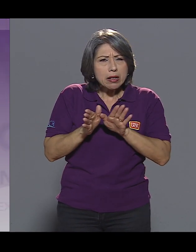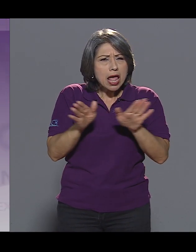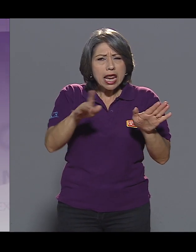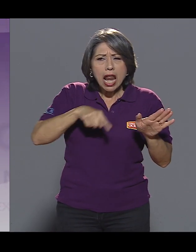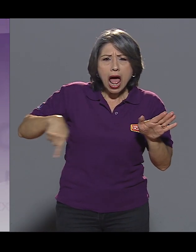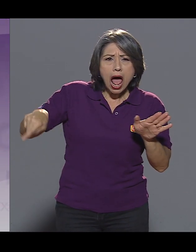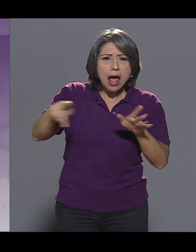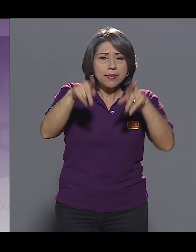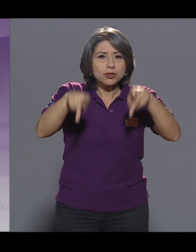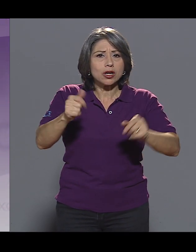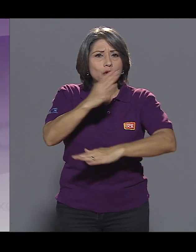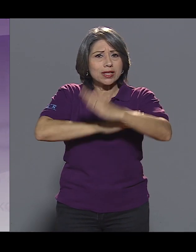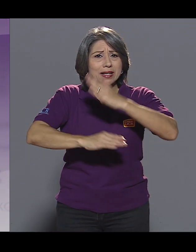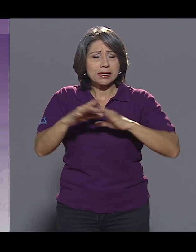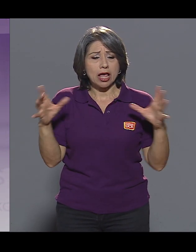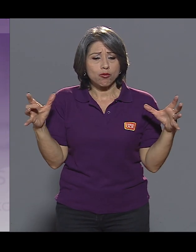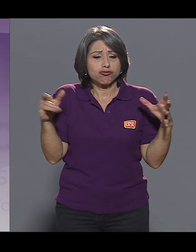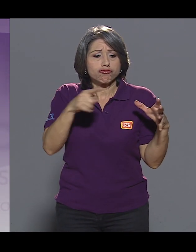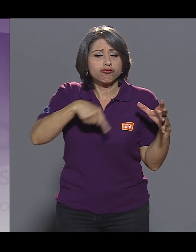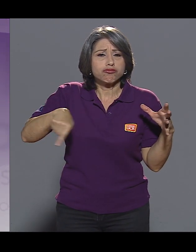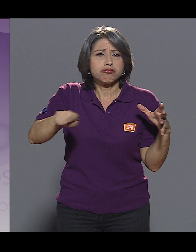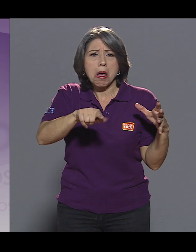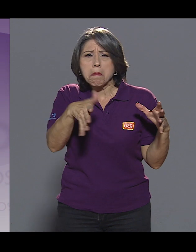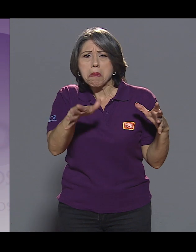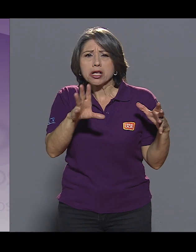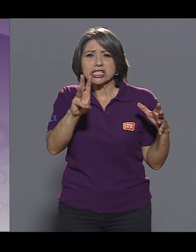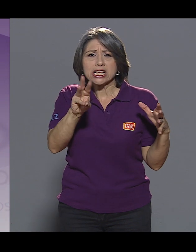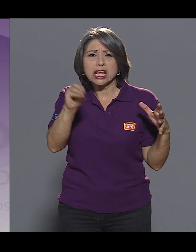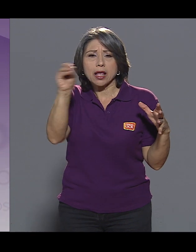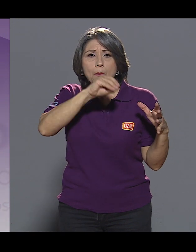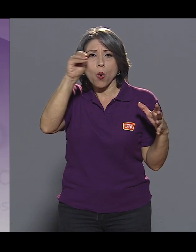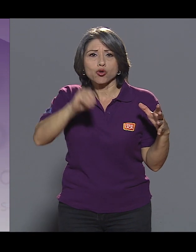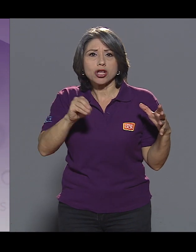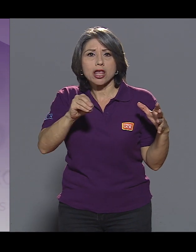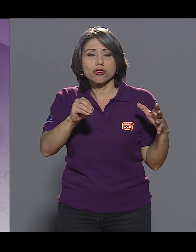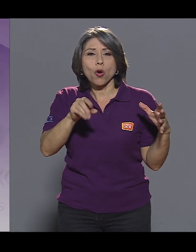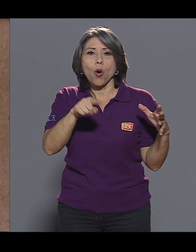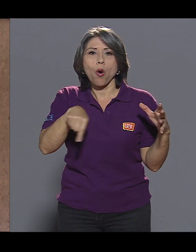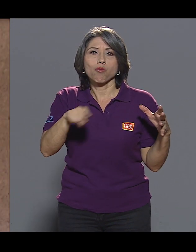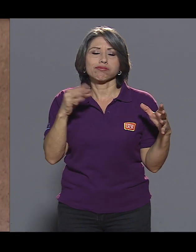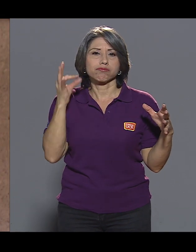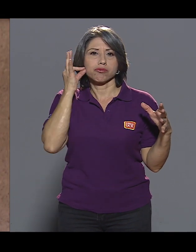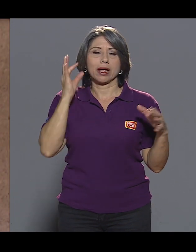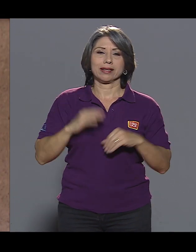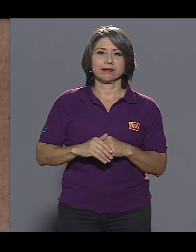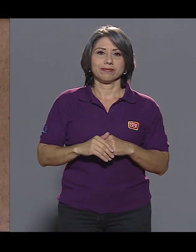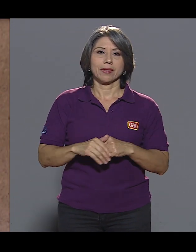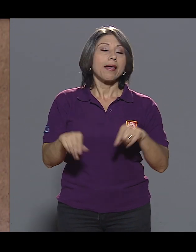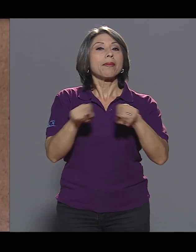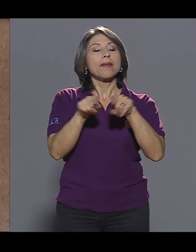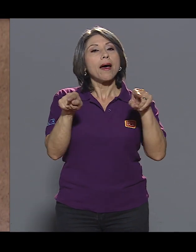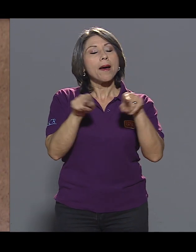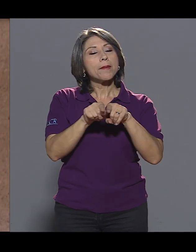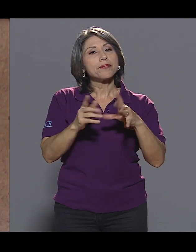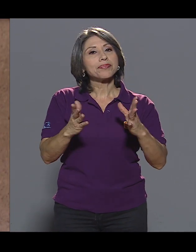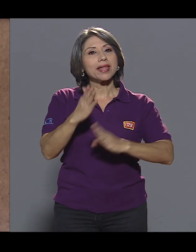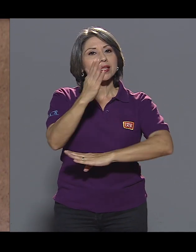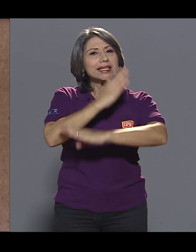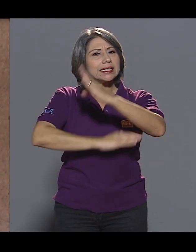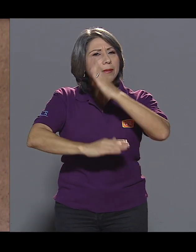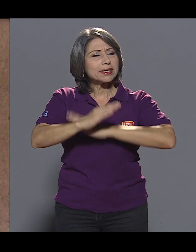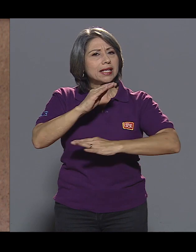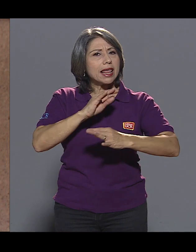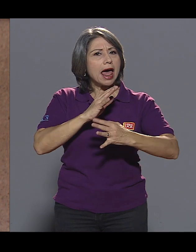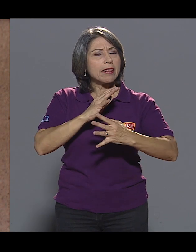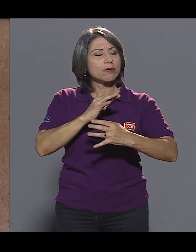del 60% son mujeres. Otro dato muy relevante es que la discapacidad se asocia